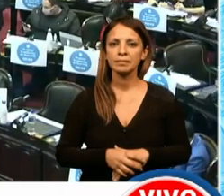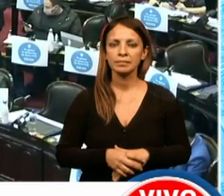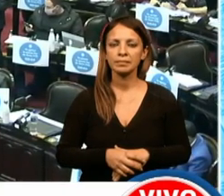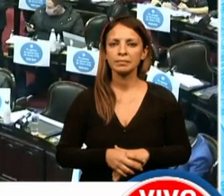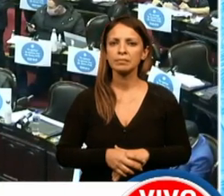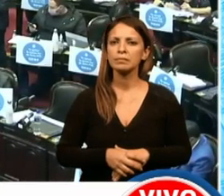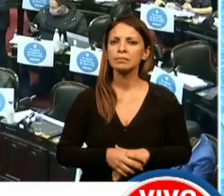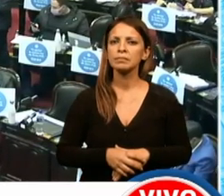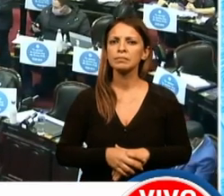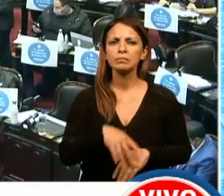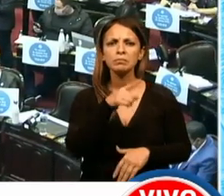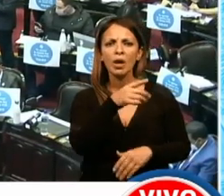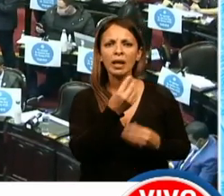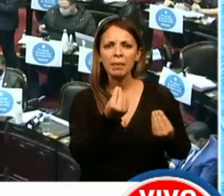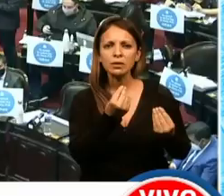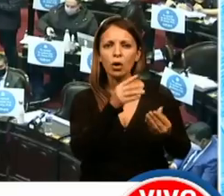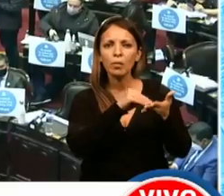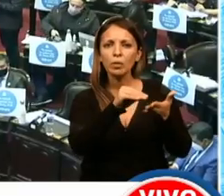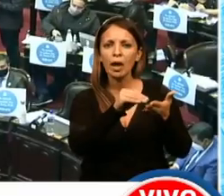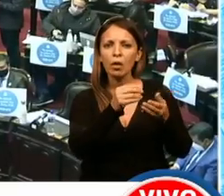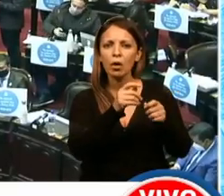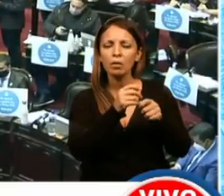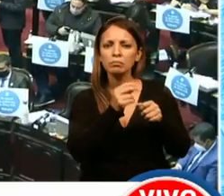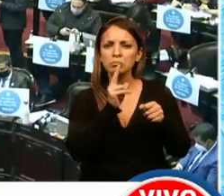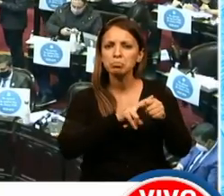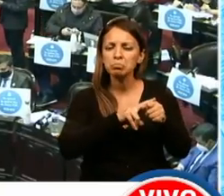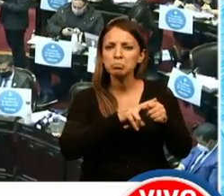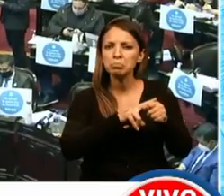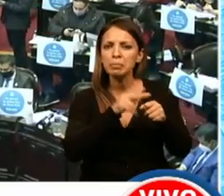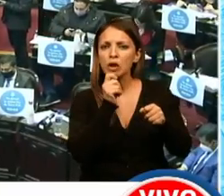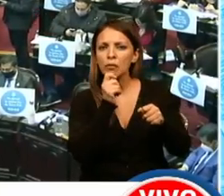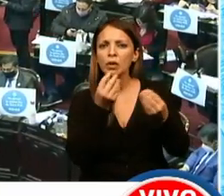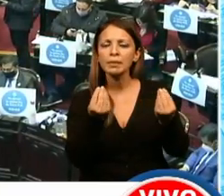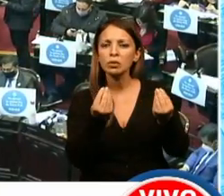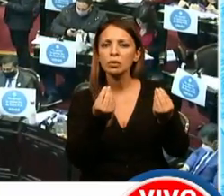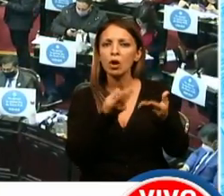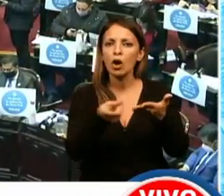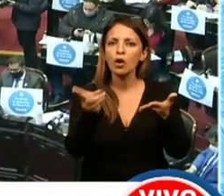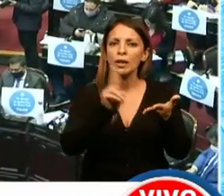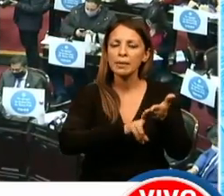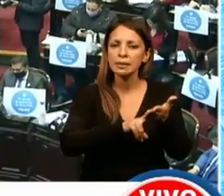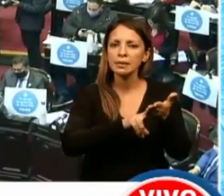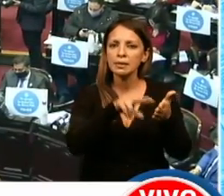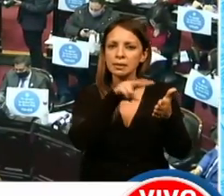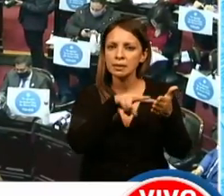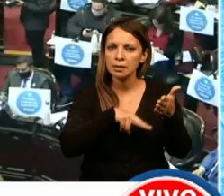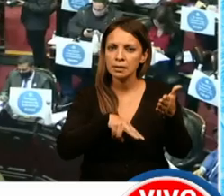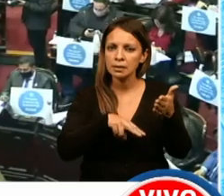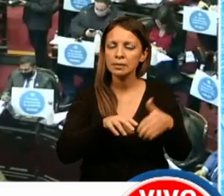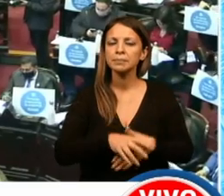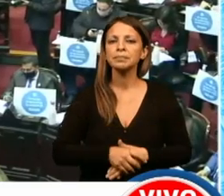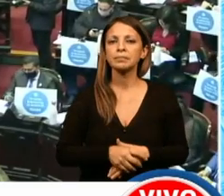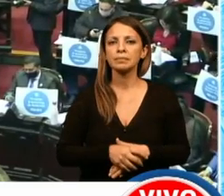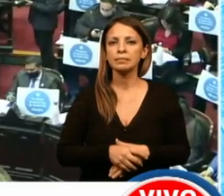diputado a pago o se le apagó el micrófono si puede volver a iniciar la lectura bueno